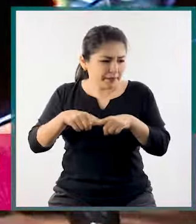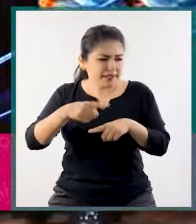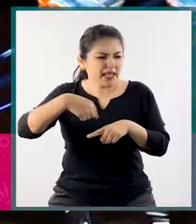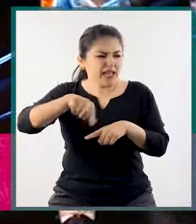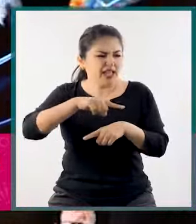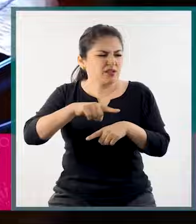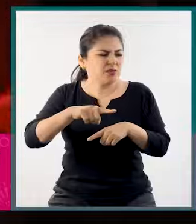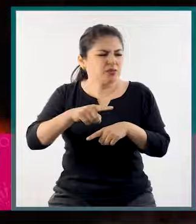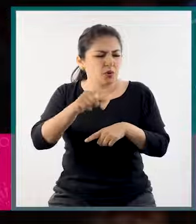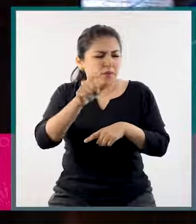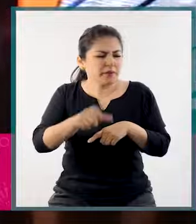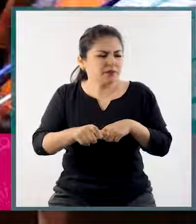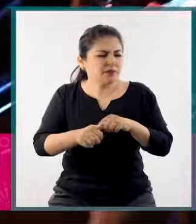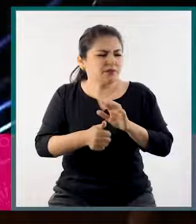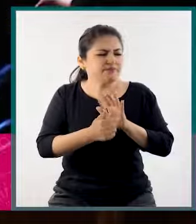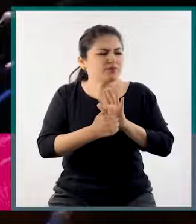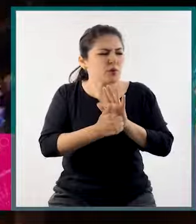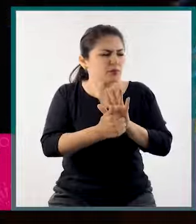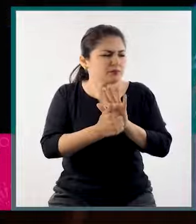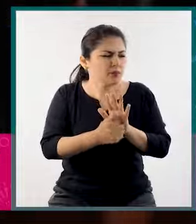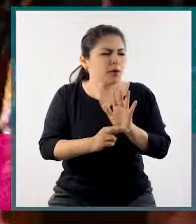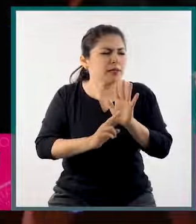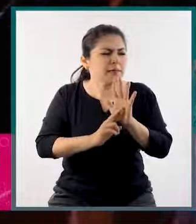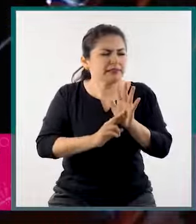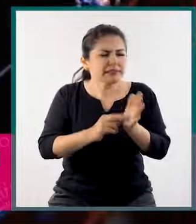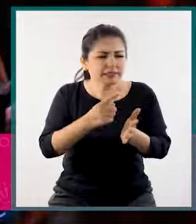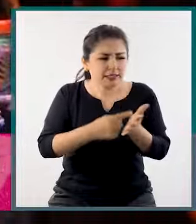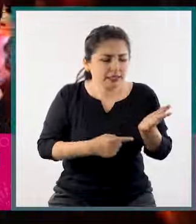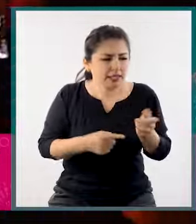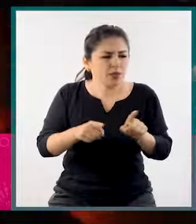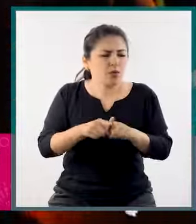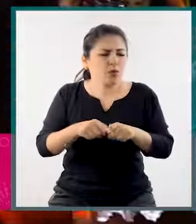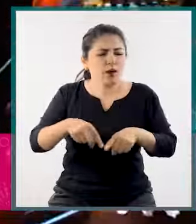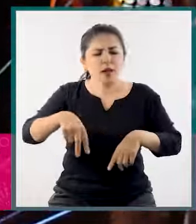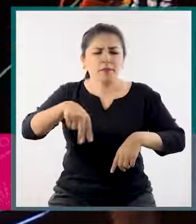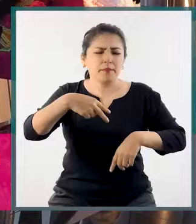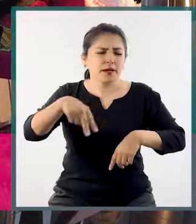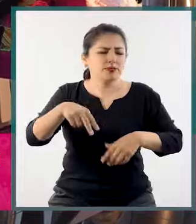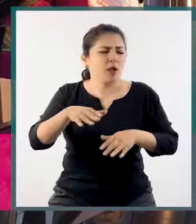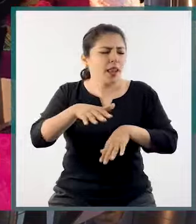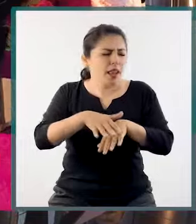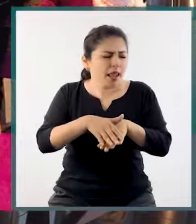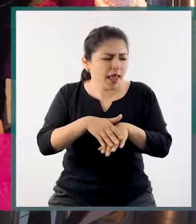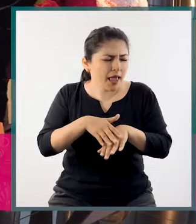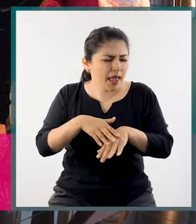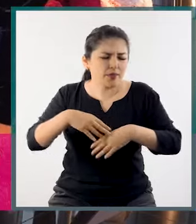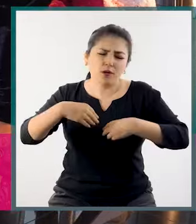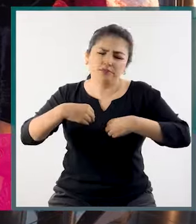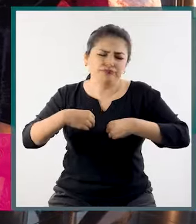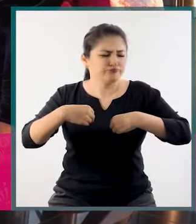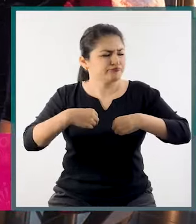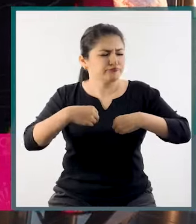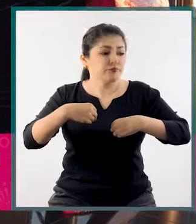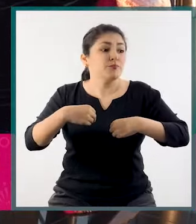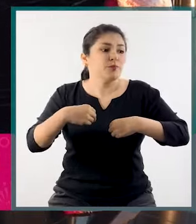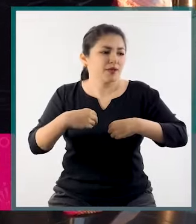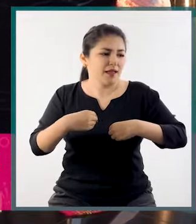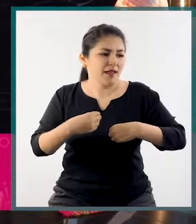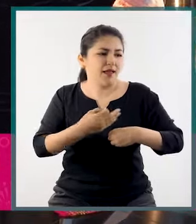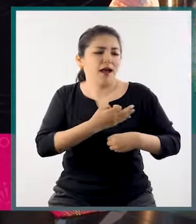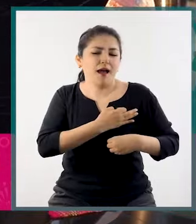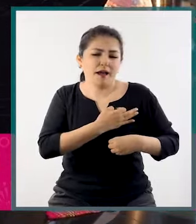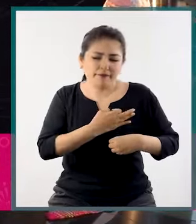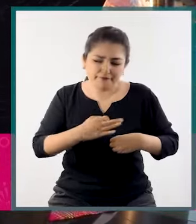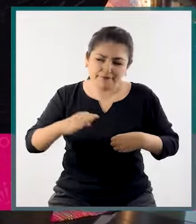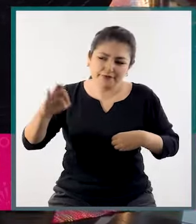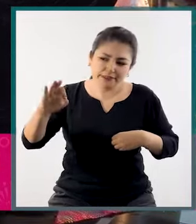que van representando. Y tienen un paso bastante lento, acompasado, porque como te mencionaba, hacen un